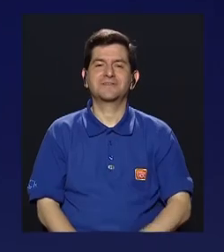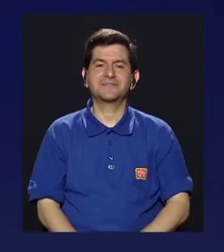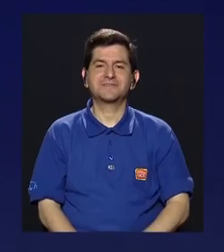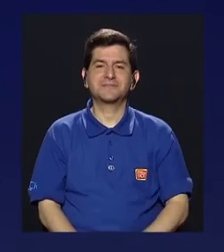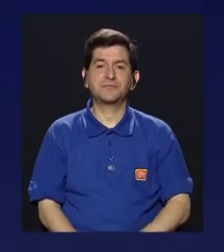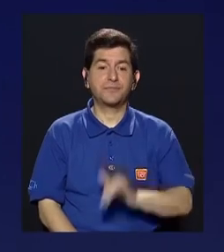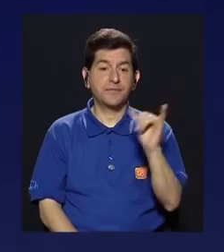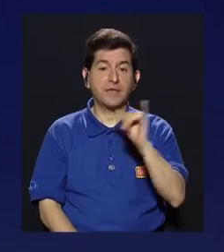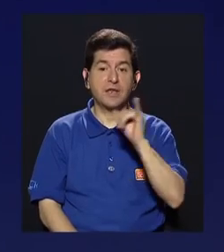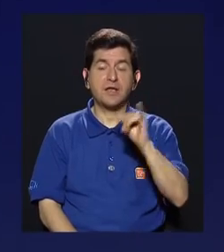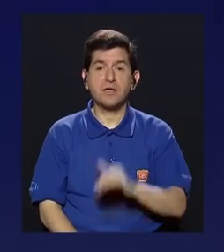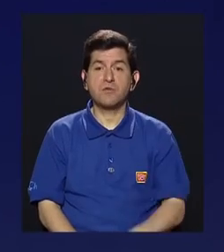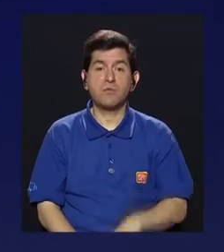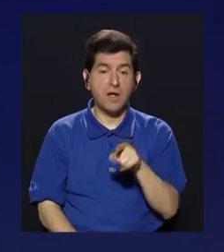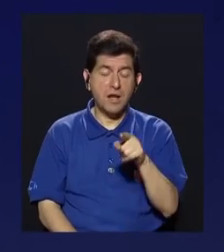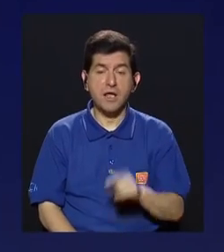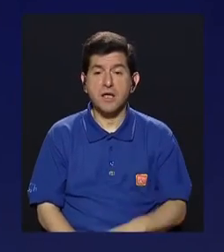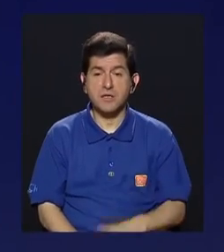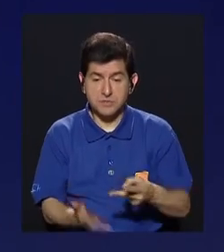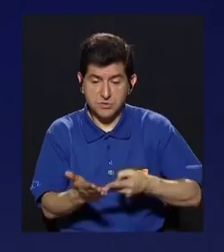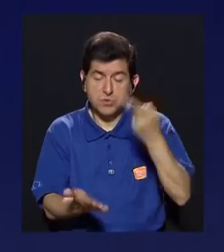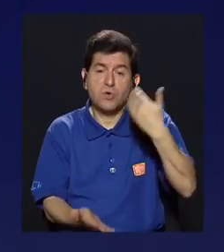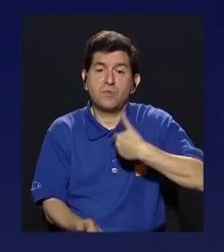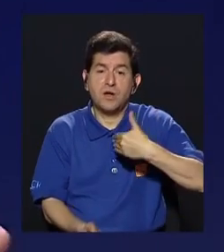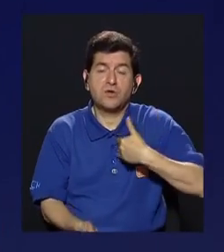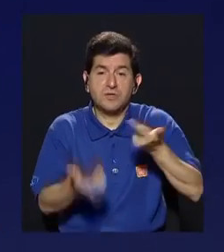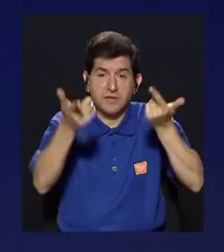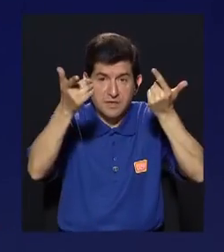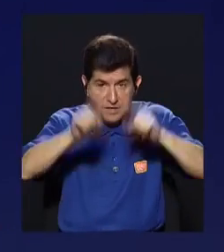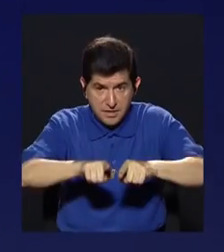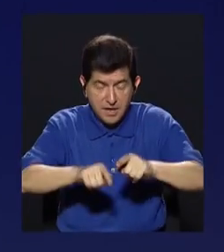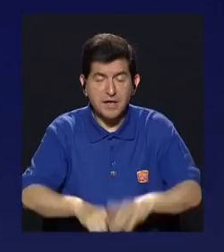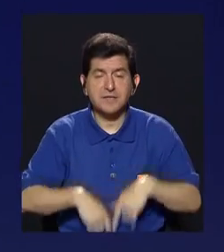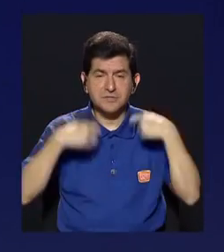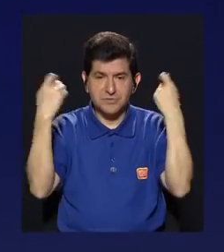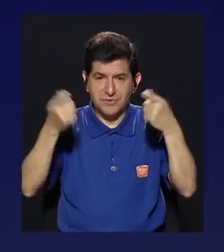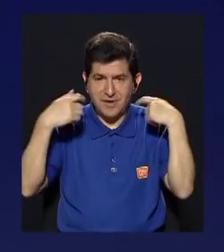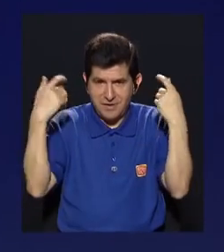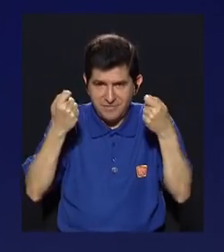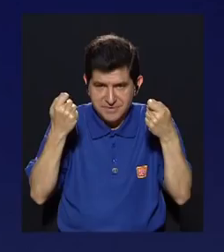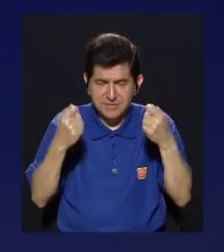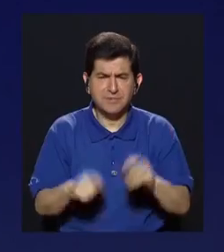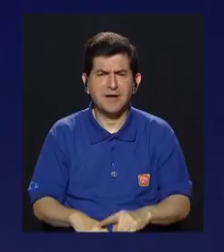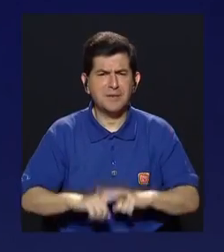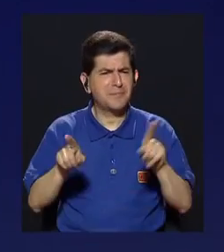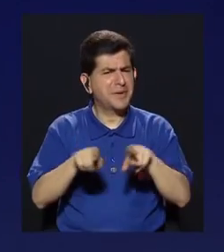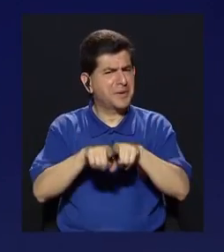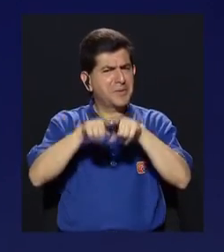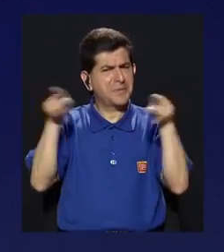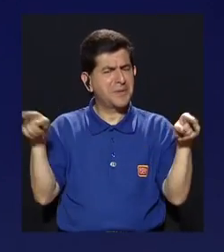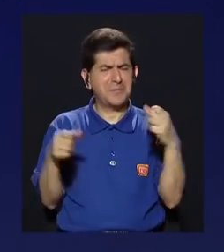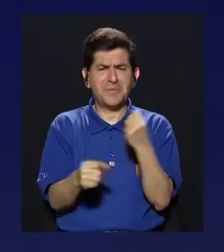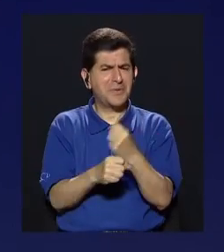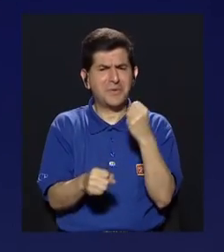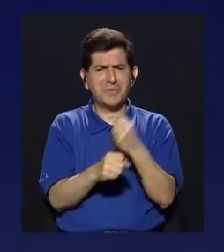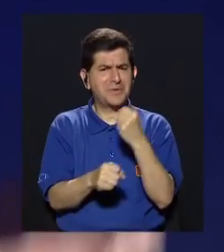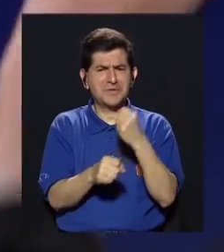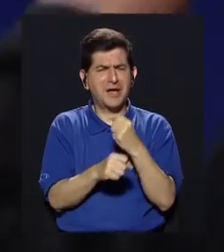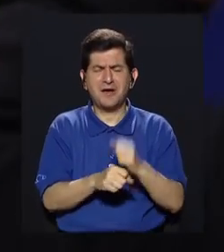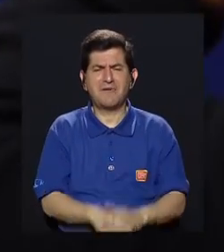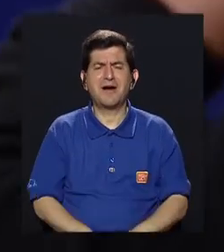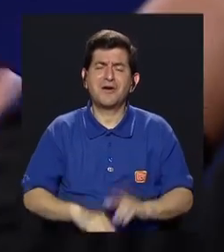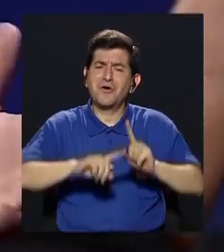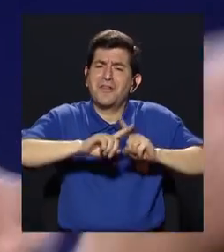yo creo que también es lo que se está valorando por parte en este caso de este festival aunque yo creo que tampoco los trabajos deben estar